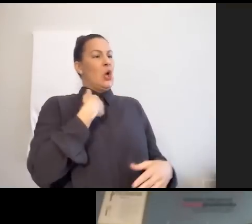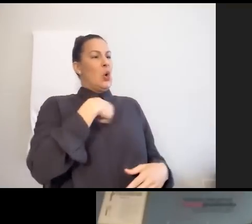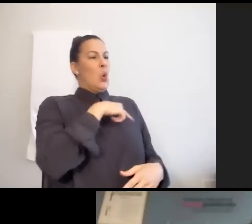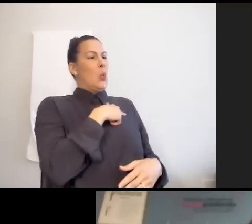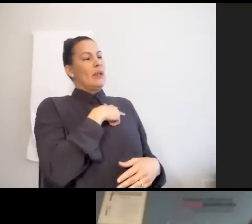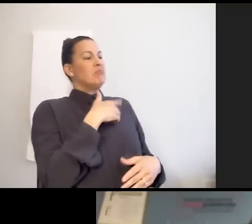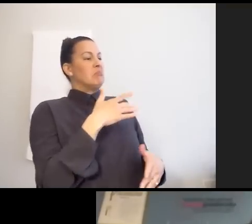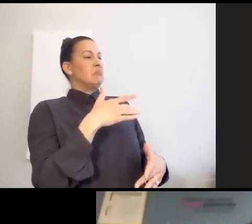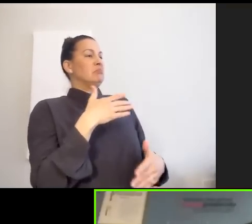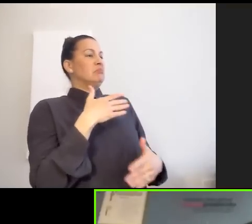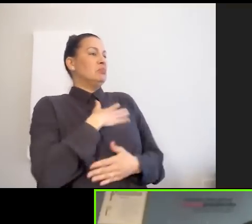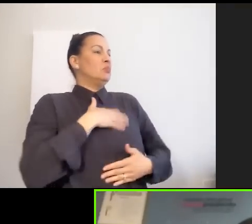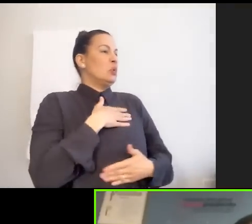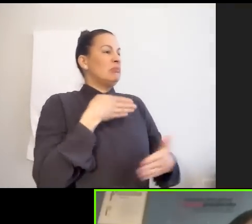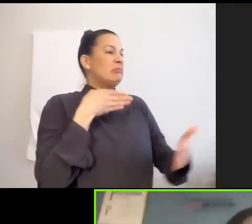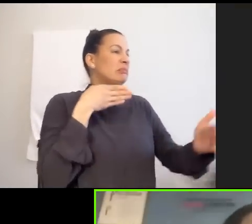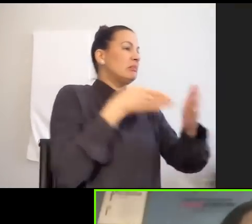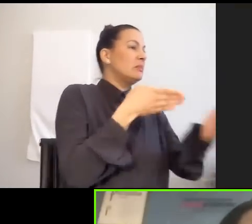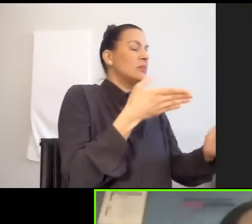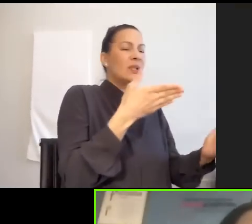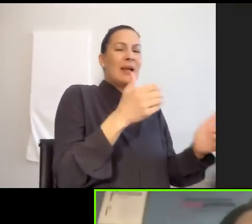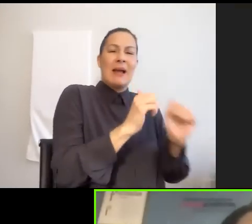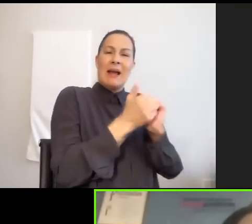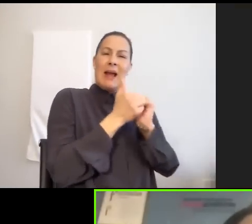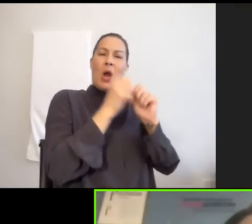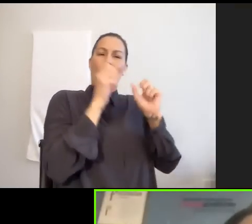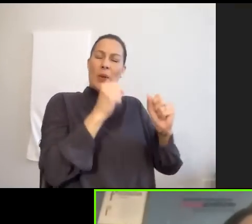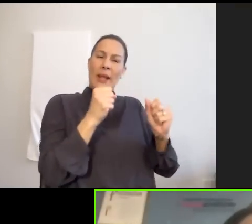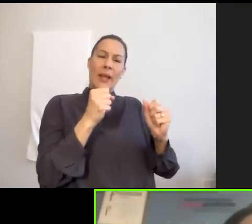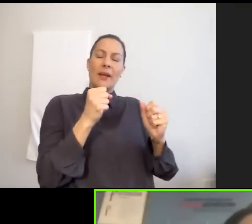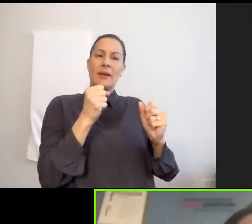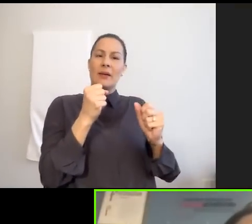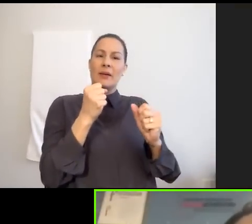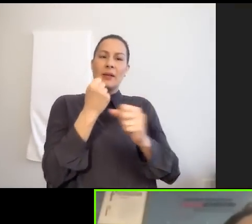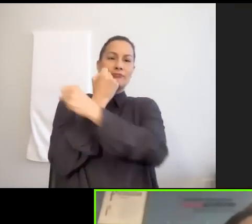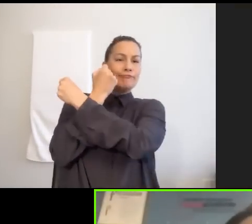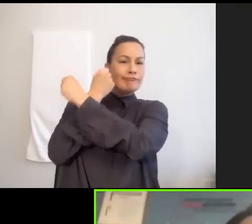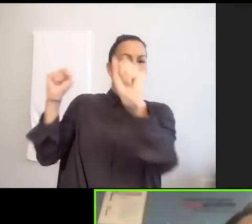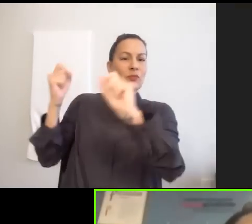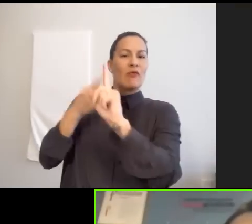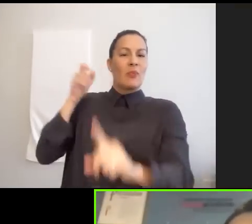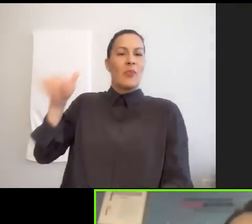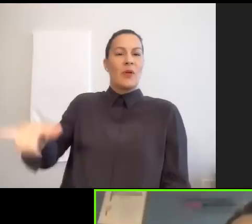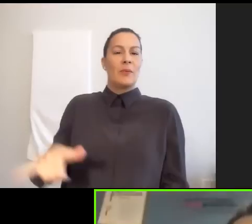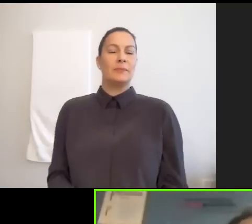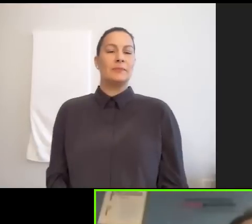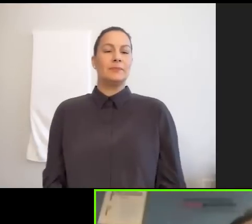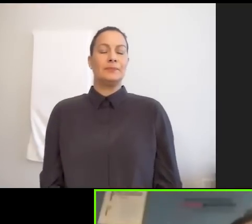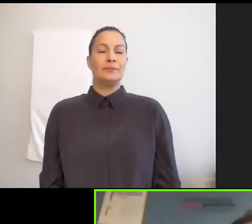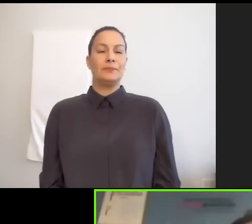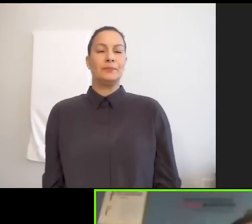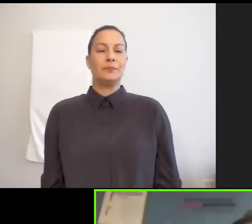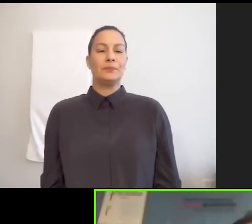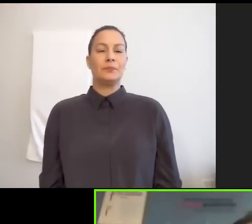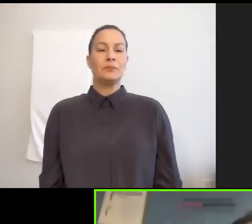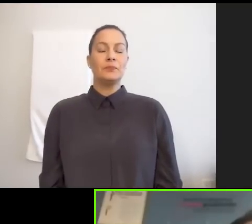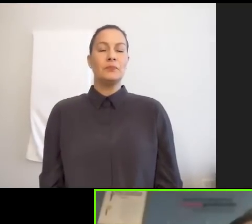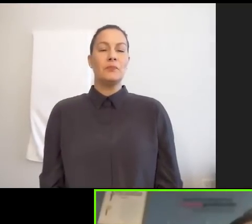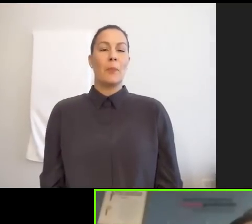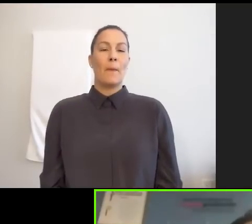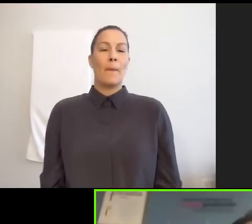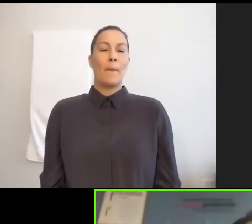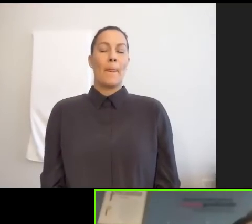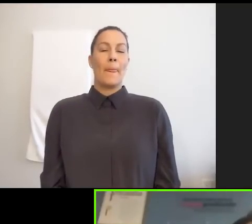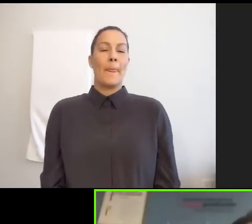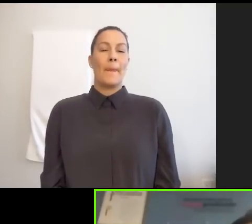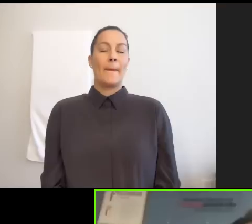on? Y que el mundo sepa que los discursos moderados y que los discursos que suenan